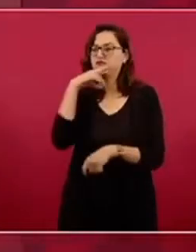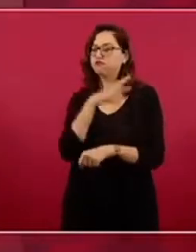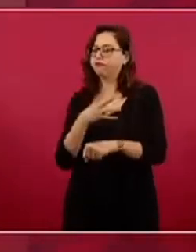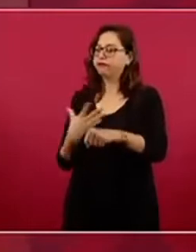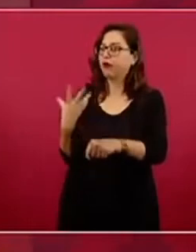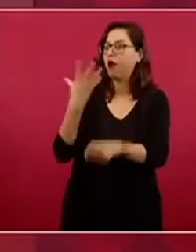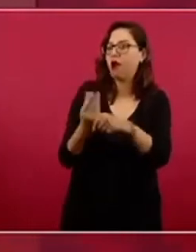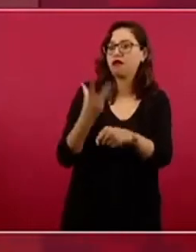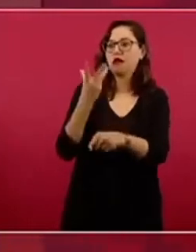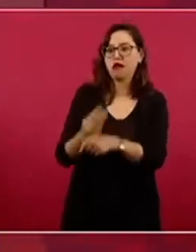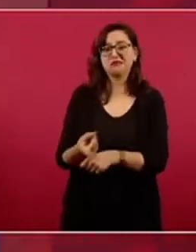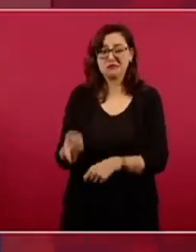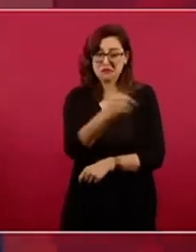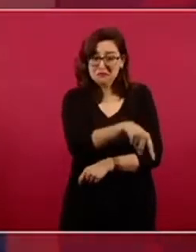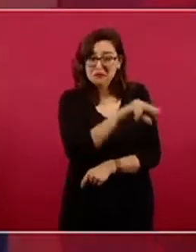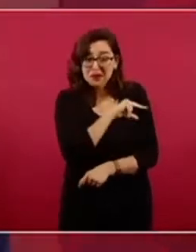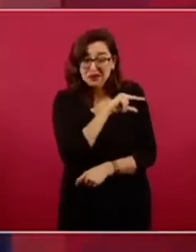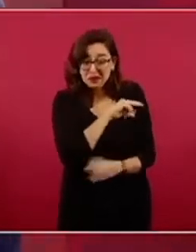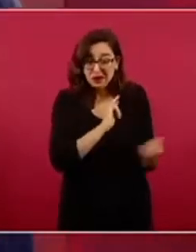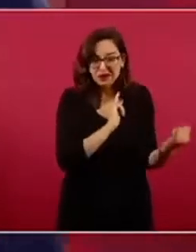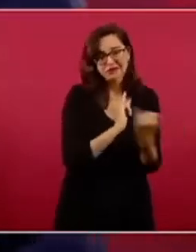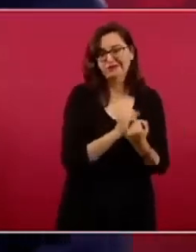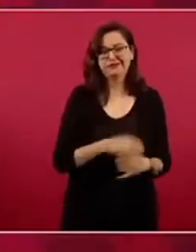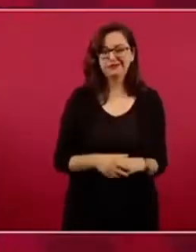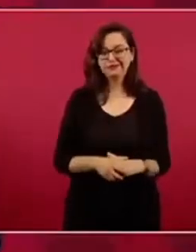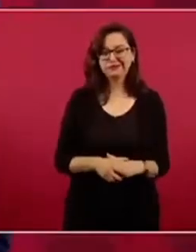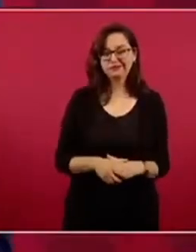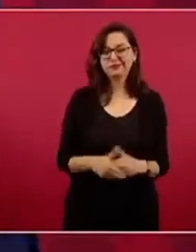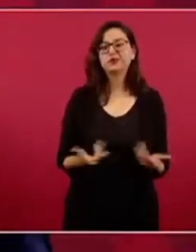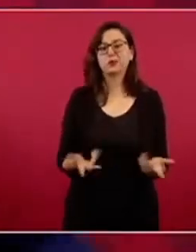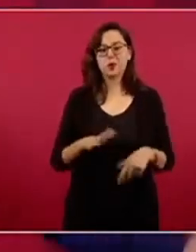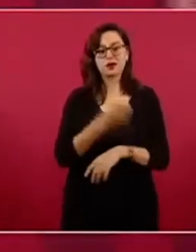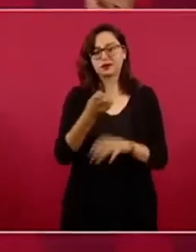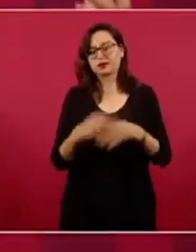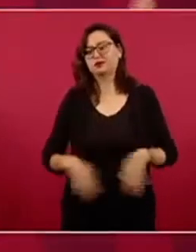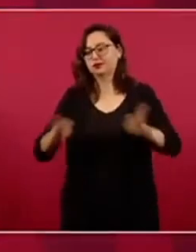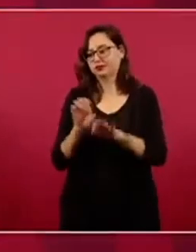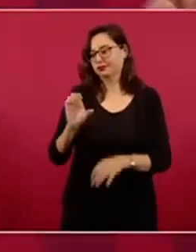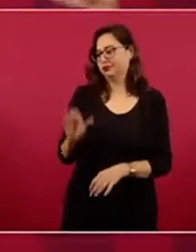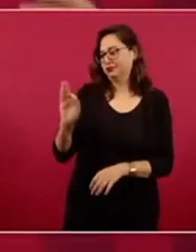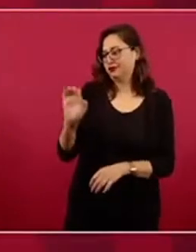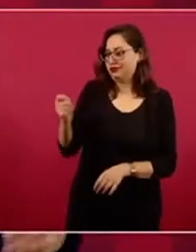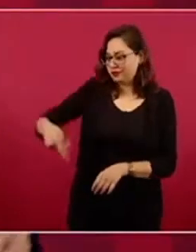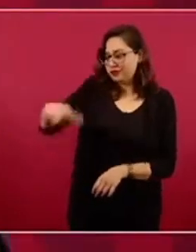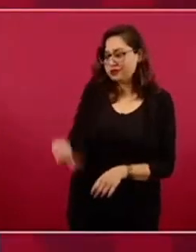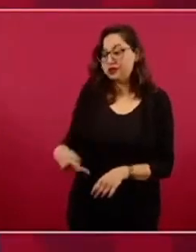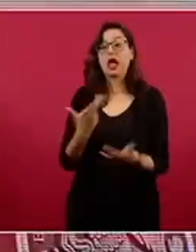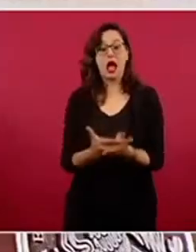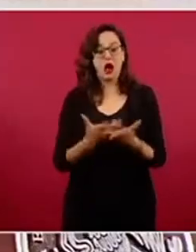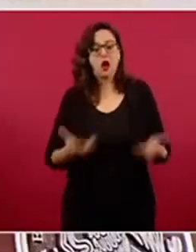la energía eléctrica. Entonces, ahora pues ya tenemos esta empresa